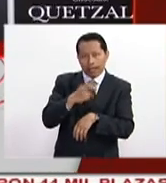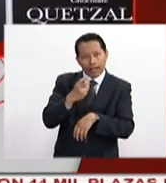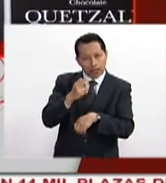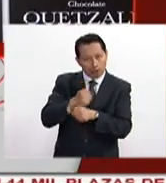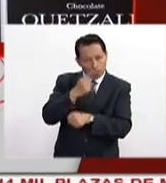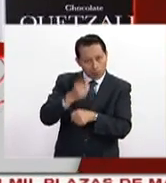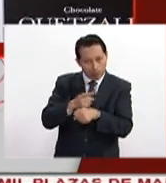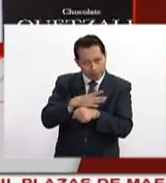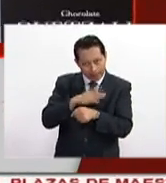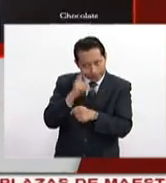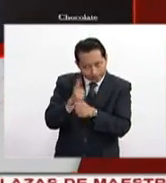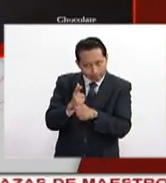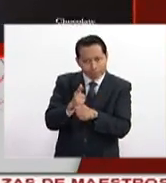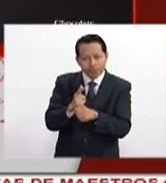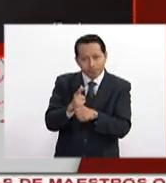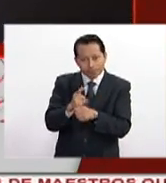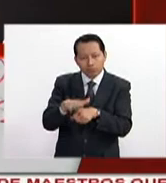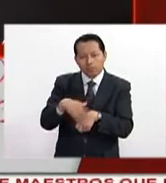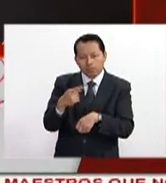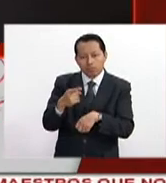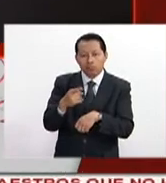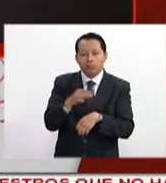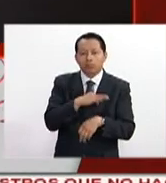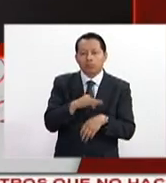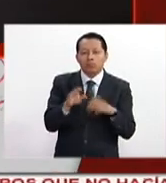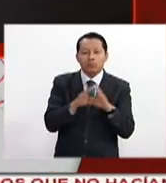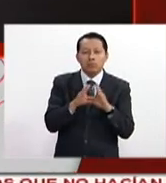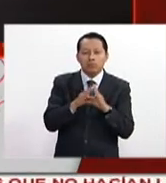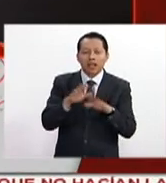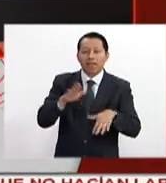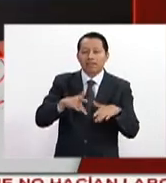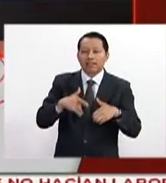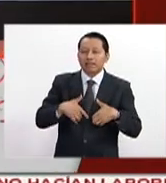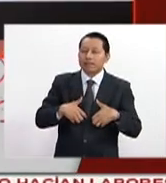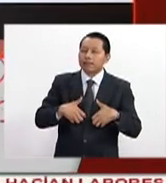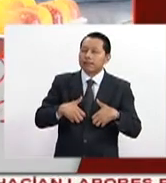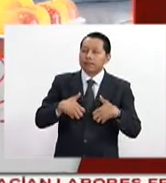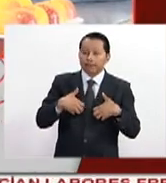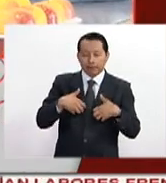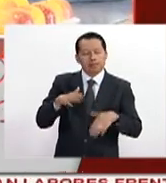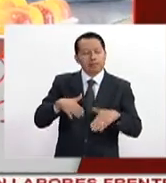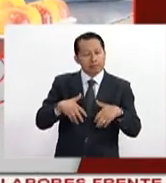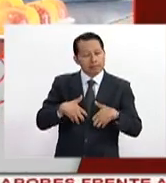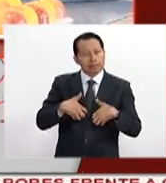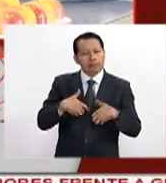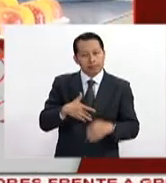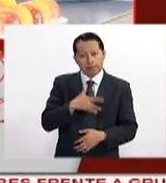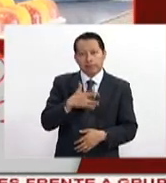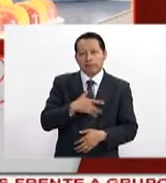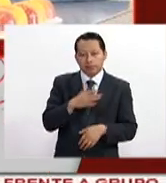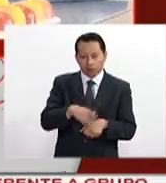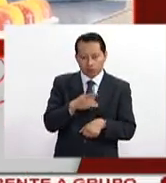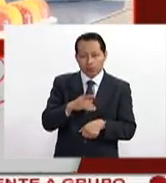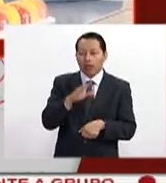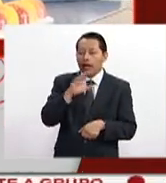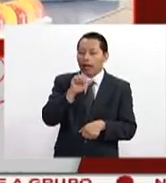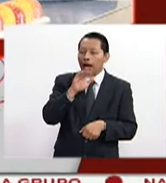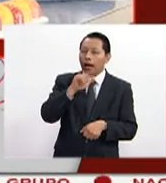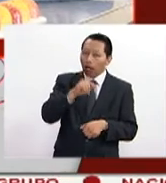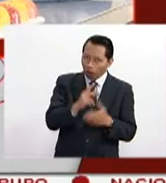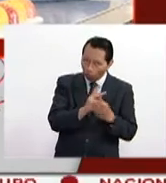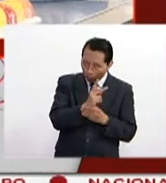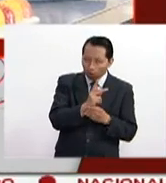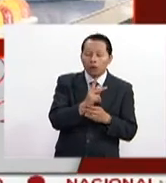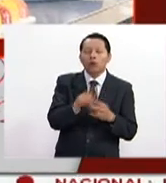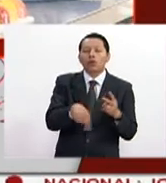oportunidad, porque te puede dar coraje que México actualmente en el ramo cacaotero, en el ramo